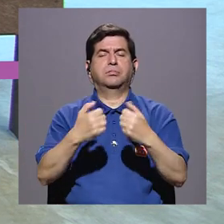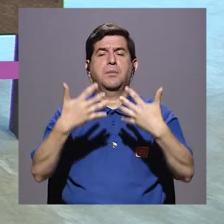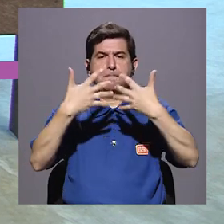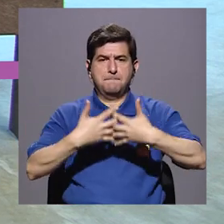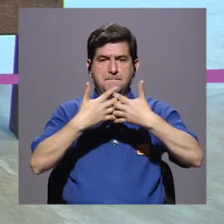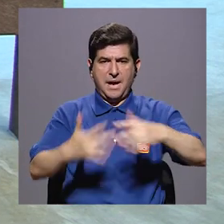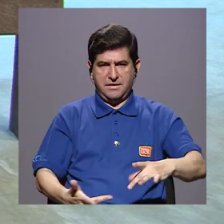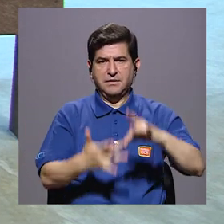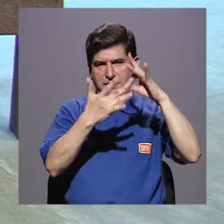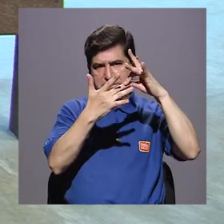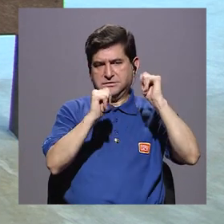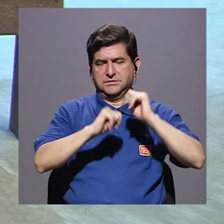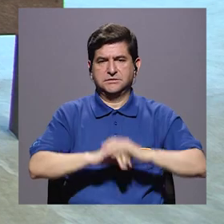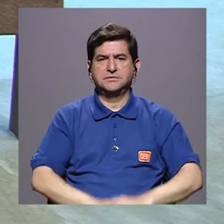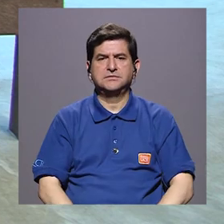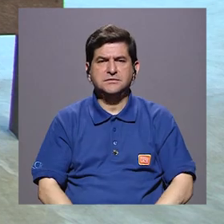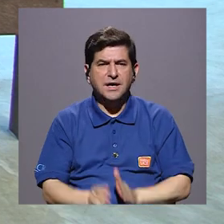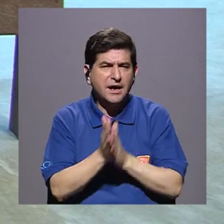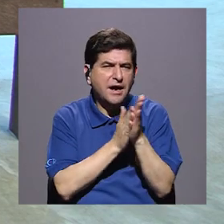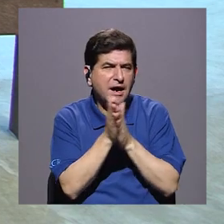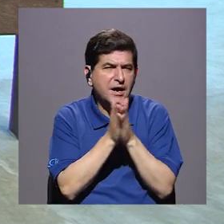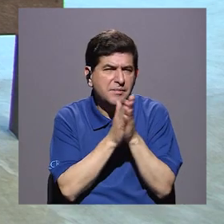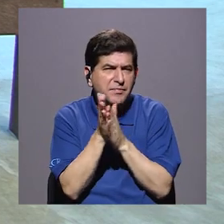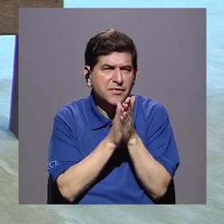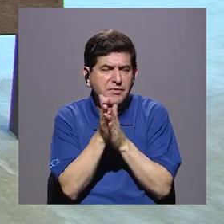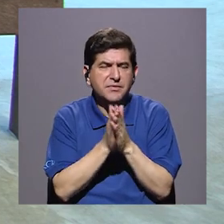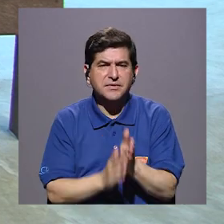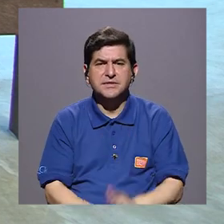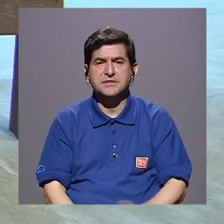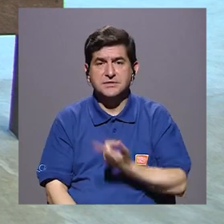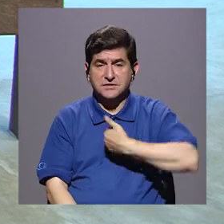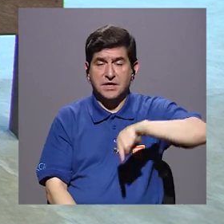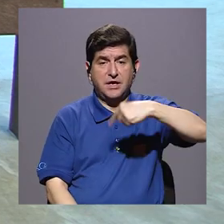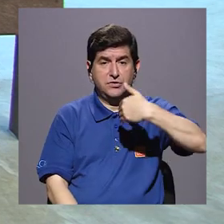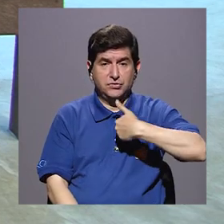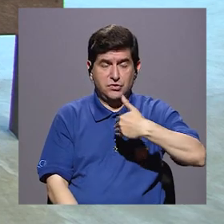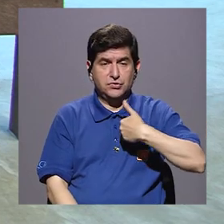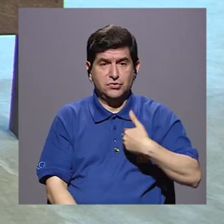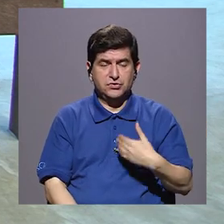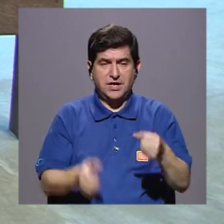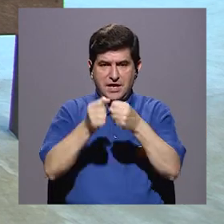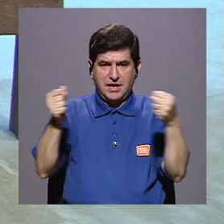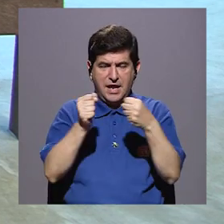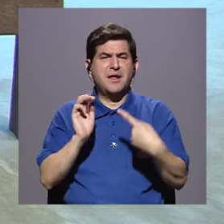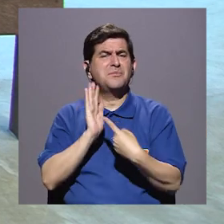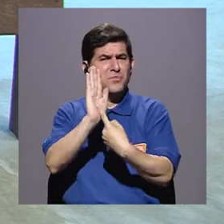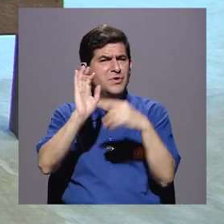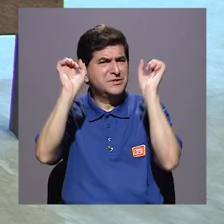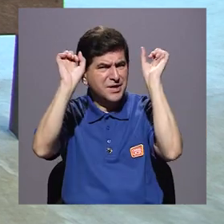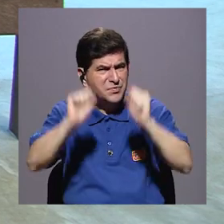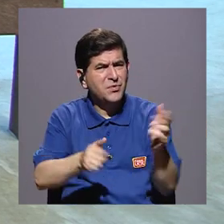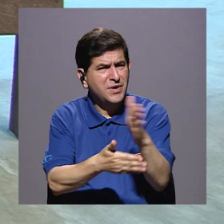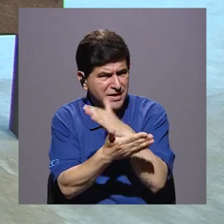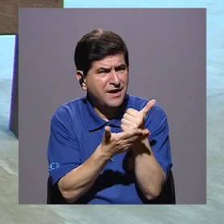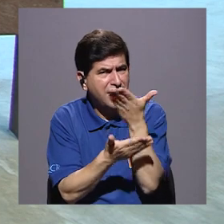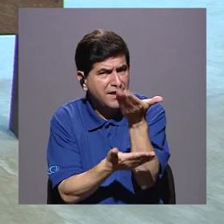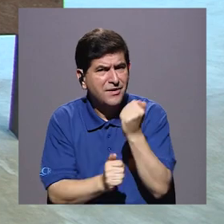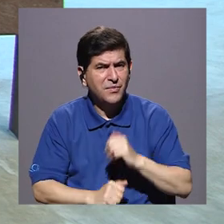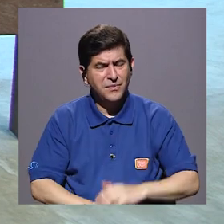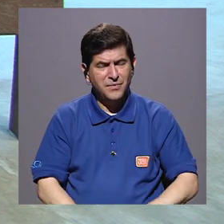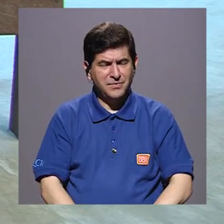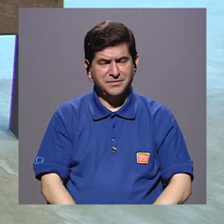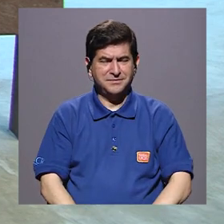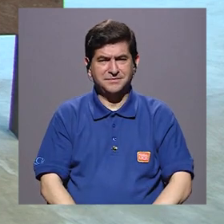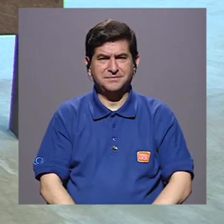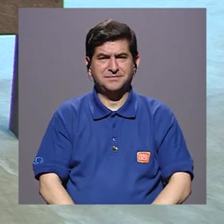con máquinas de resistencia. Uh-huh. Estos... Para aprovechar que tenemos, bueno, las ligas ahí, tal vez nos pueda mostrar sí. alguno